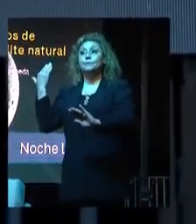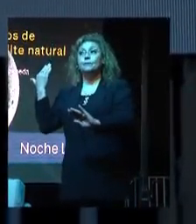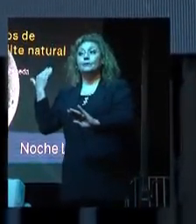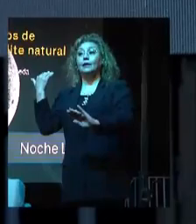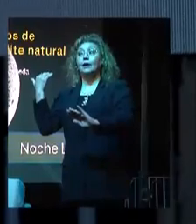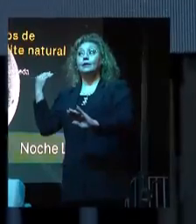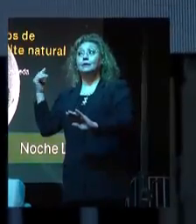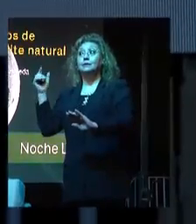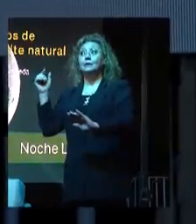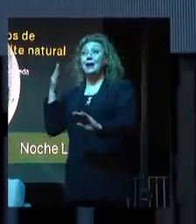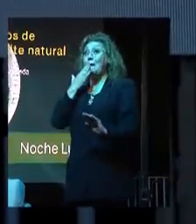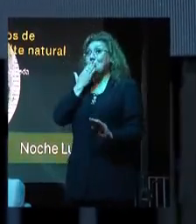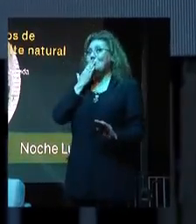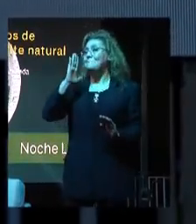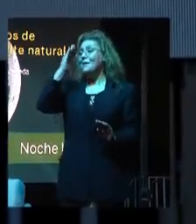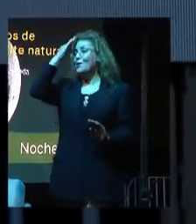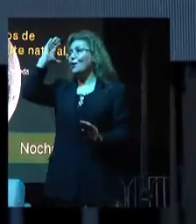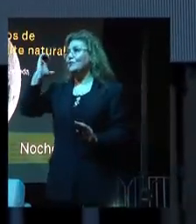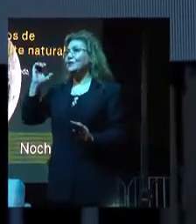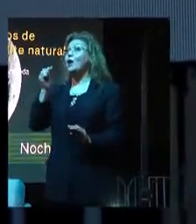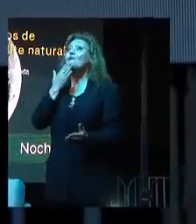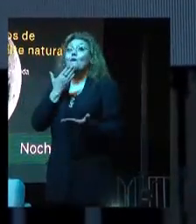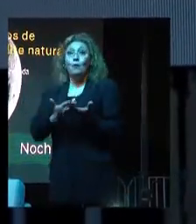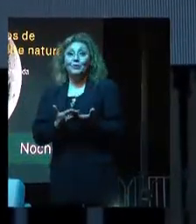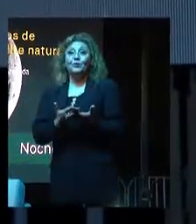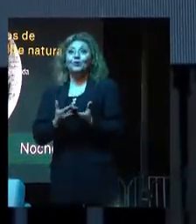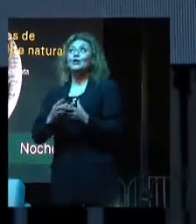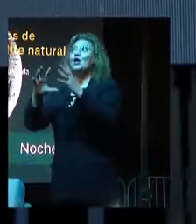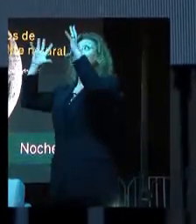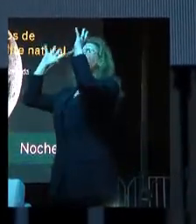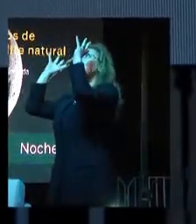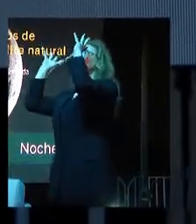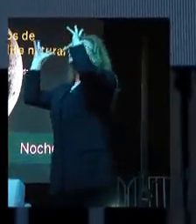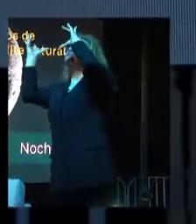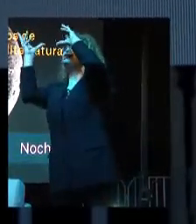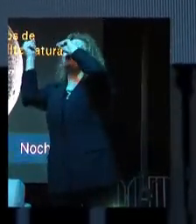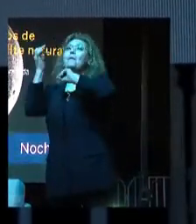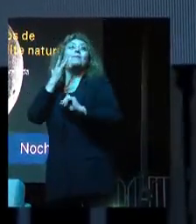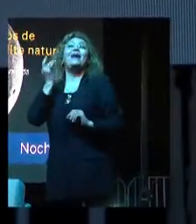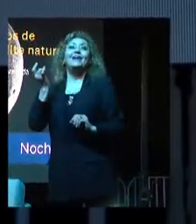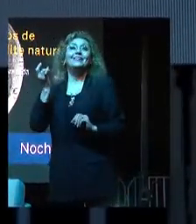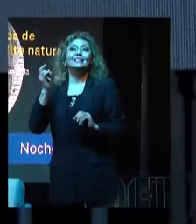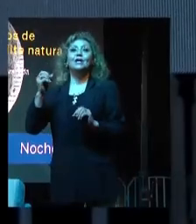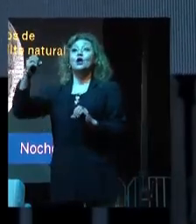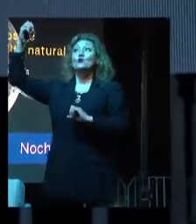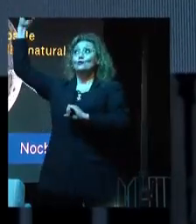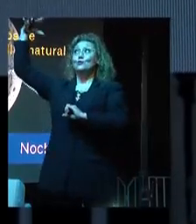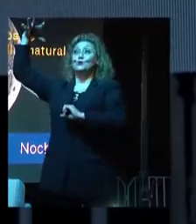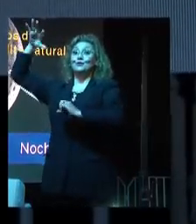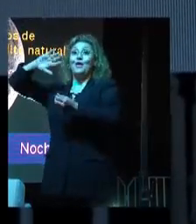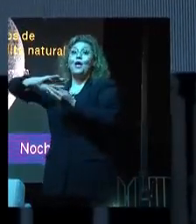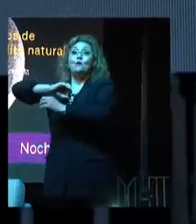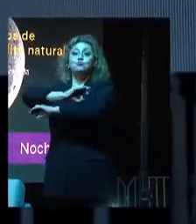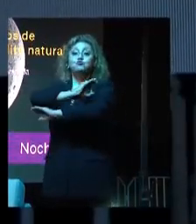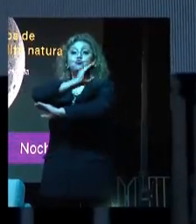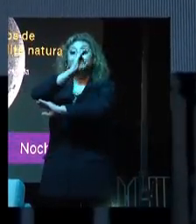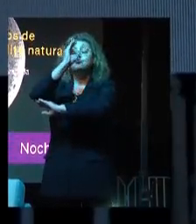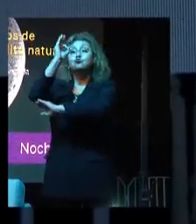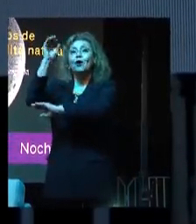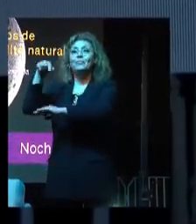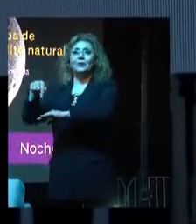bueno, el mejor día para hacerlo era con luna llena, porque tenía luz durante toda la noche. ¿Para qué iba a salir con luna nueva? Pues